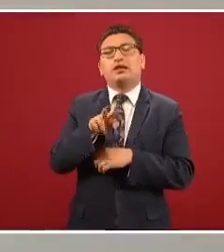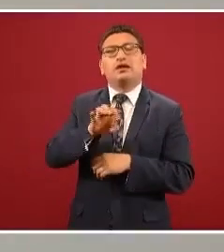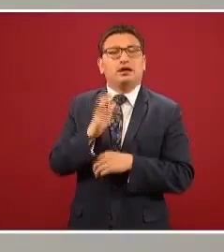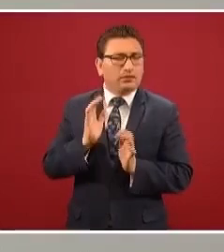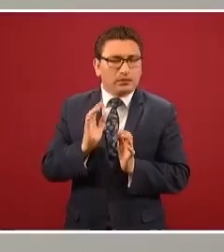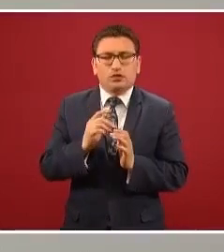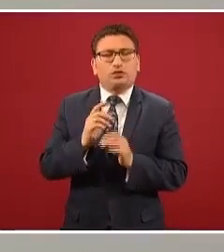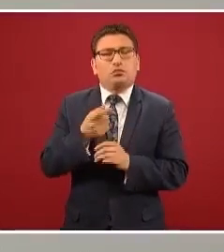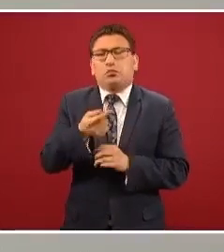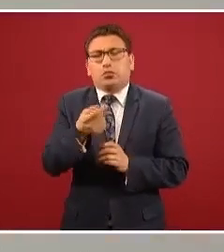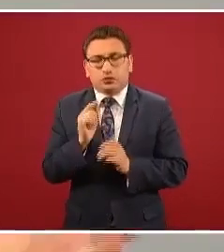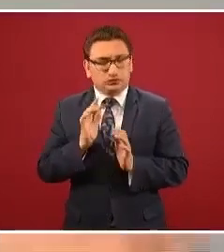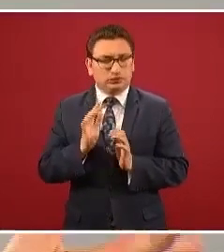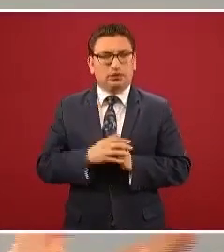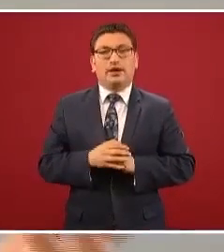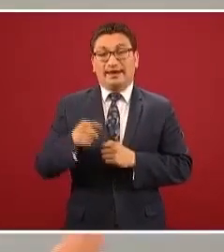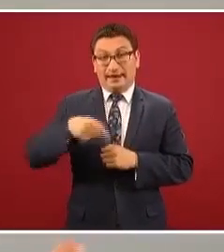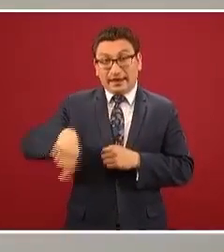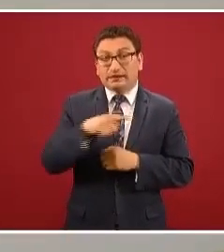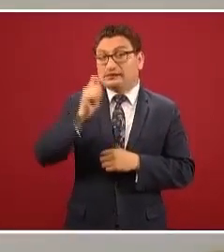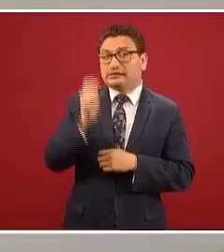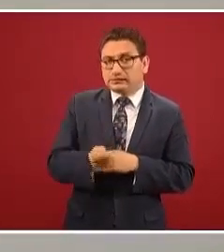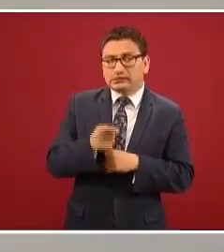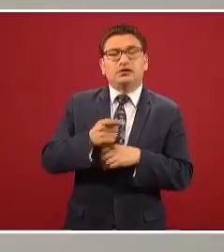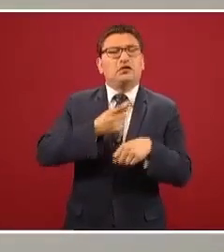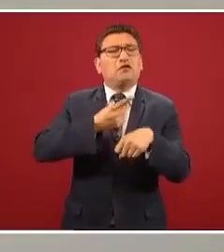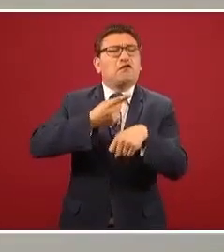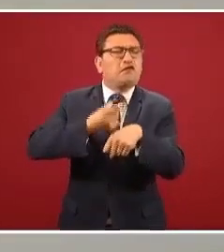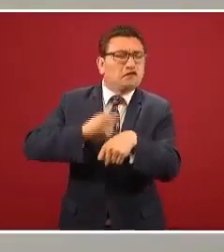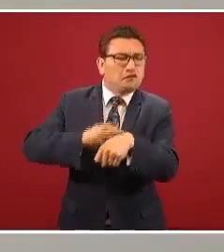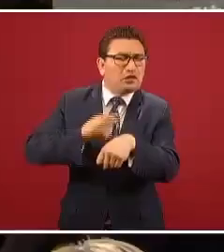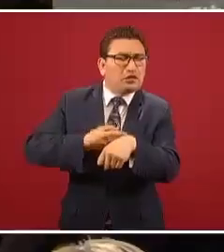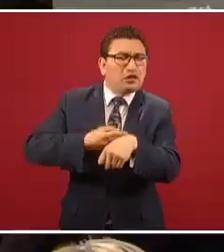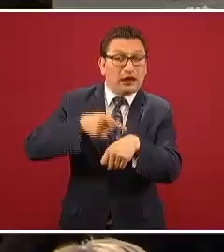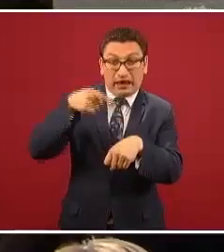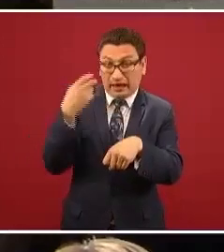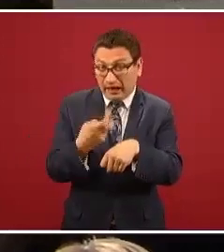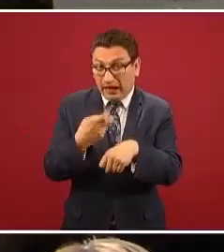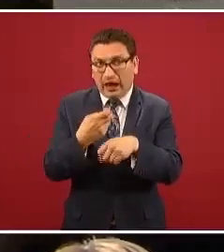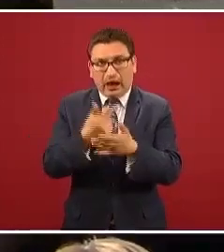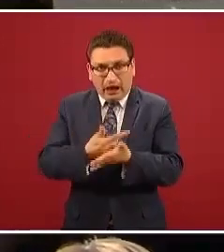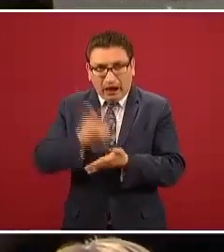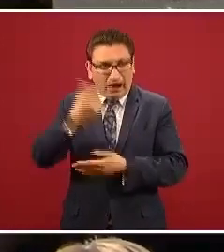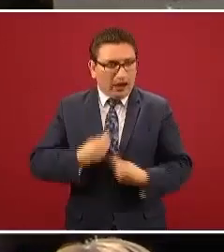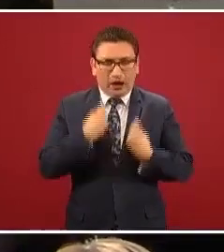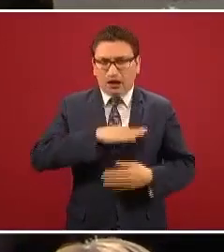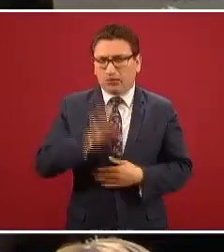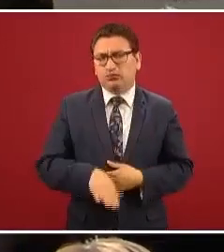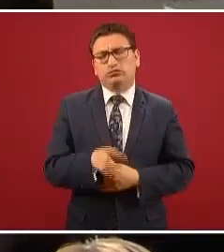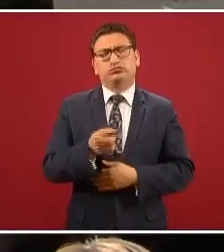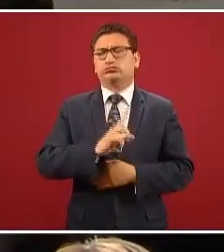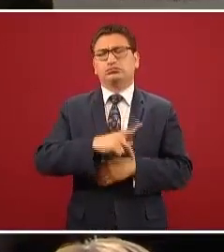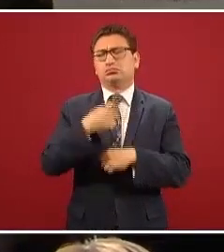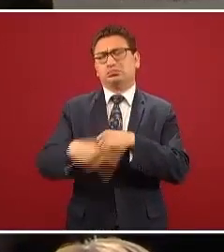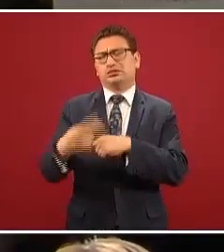es relativamente genérico, indica la situación de una enfermedad que no pone en riesgo la vida, que